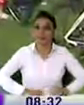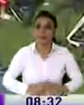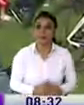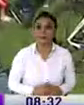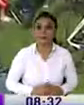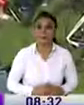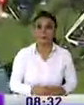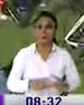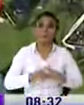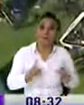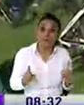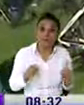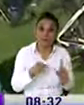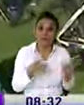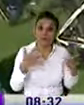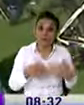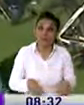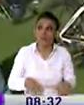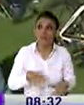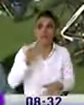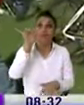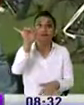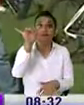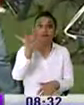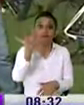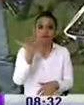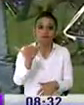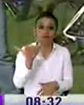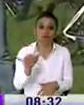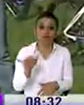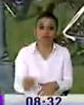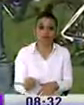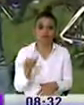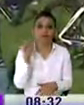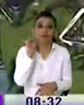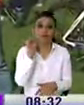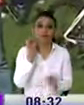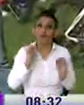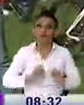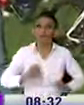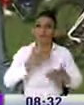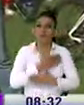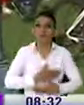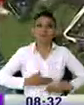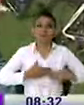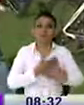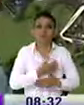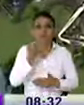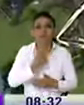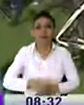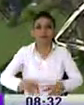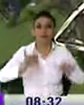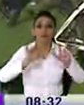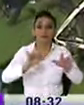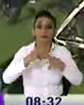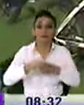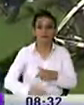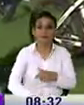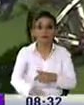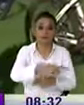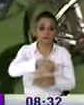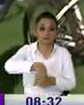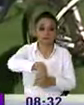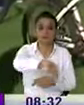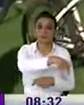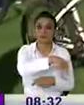pero a partir de ahí todos los sábados la ciudadanía del cantón de Rumiñahui puede disfrutar de esta ruta que son 7 kilómetros desde el